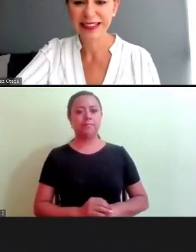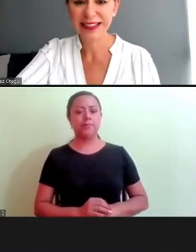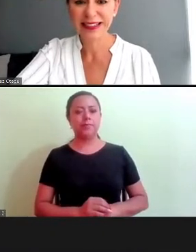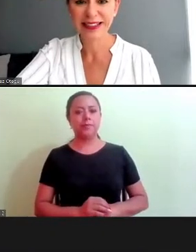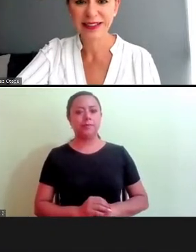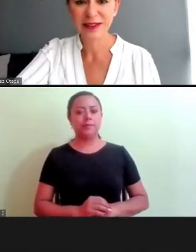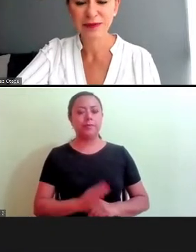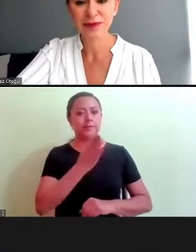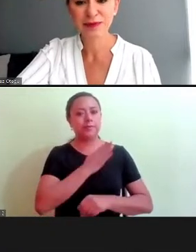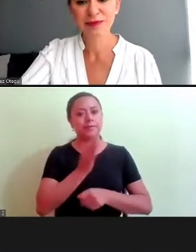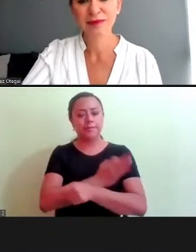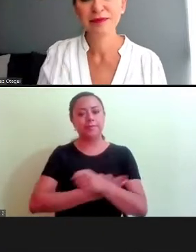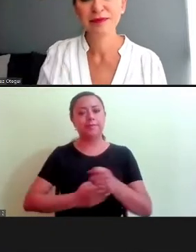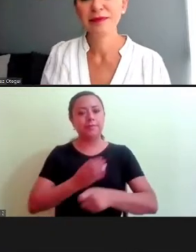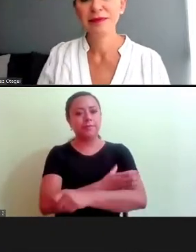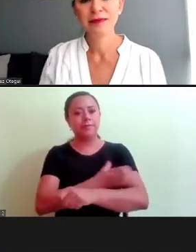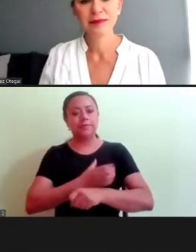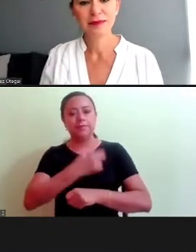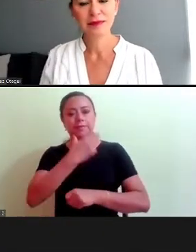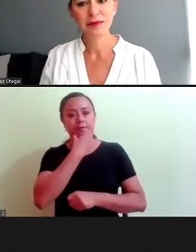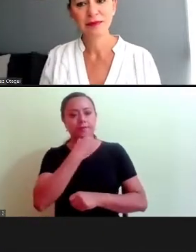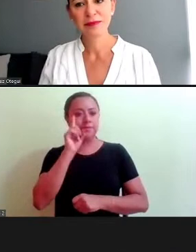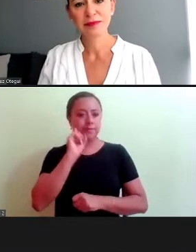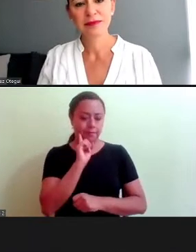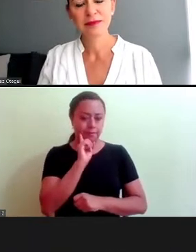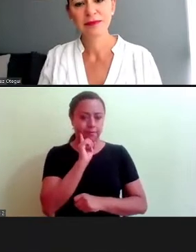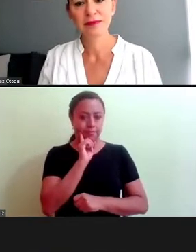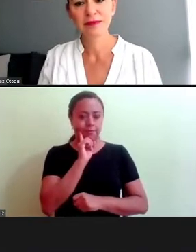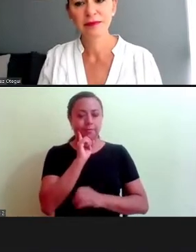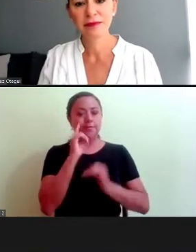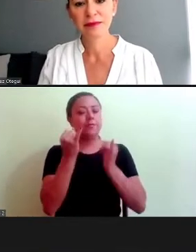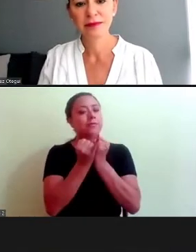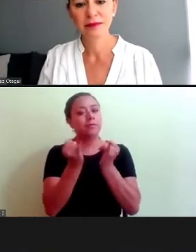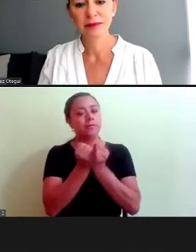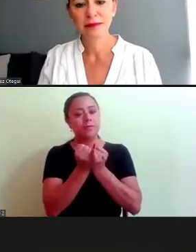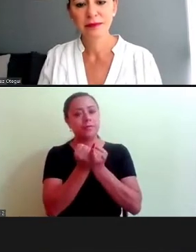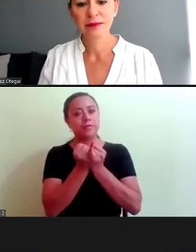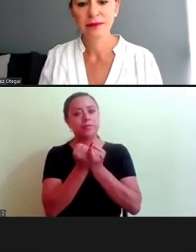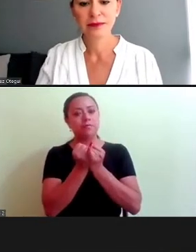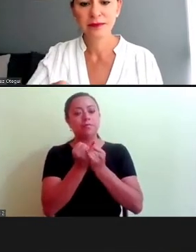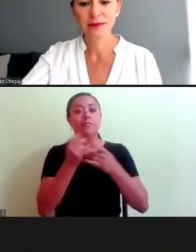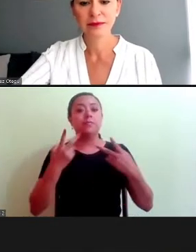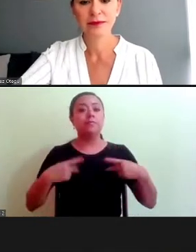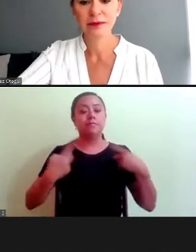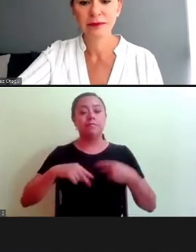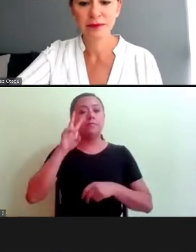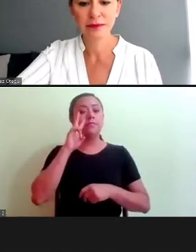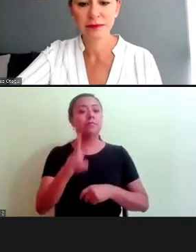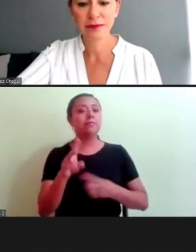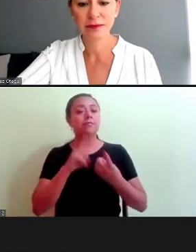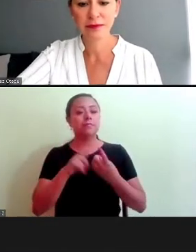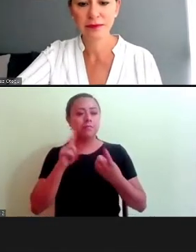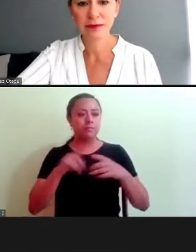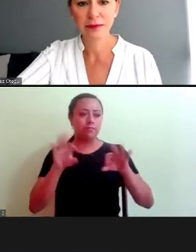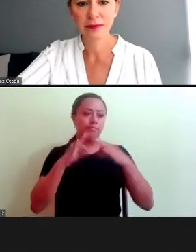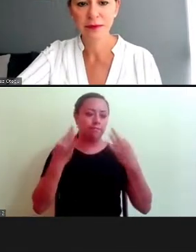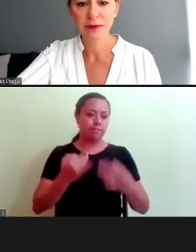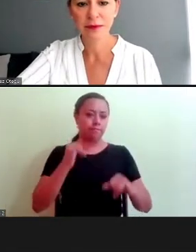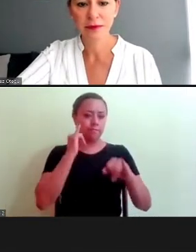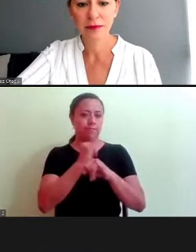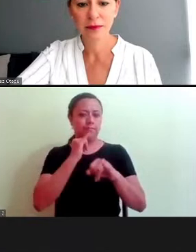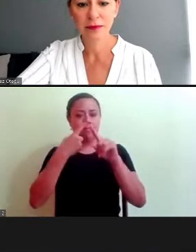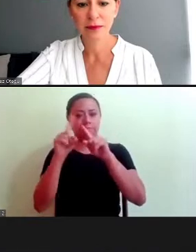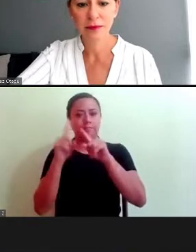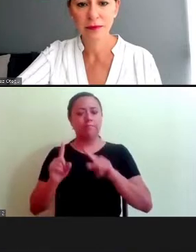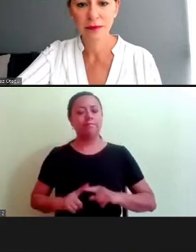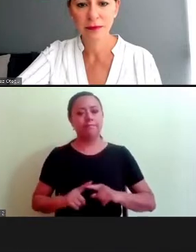Gracias. Buenas tardes, compañeras diputadas y diputados, así como a quienes nos siguen por medios digitales. Con su permiso,